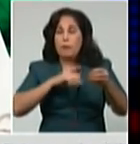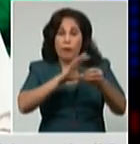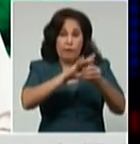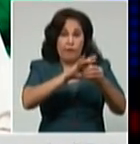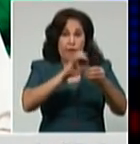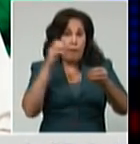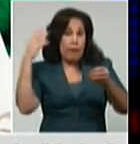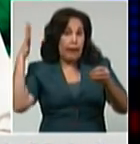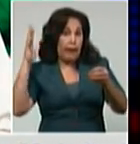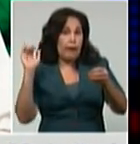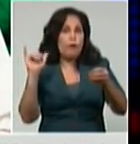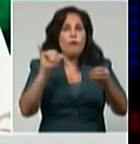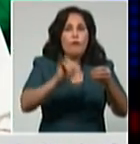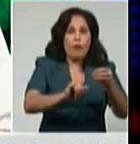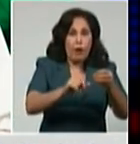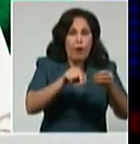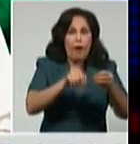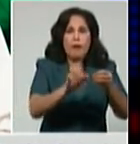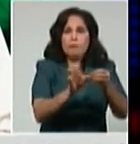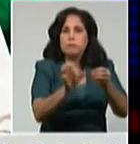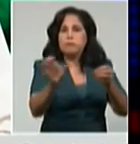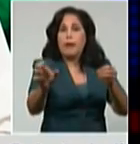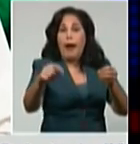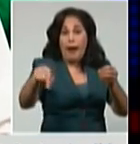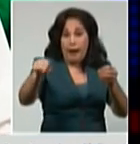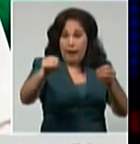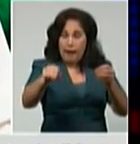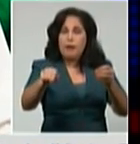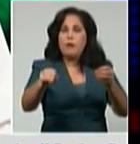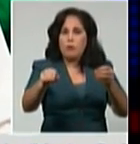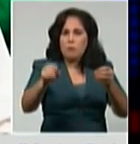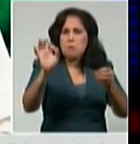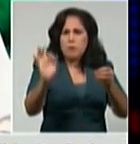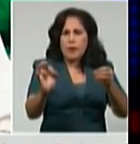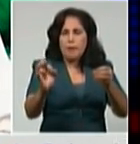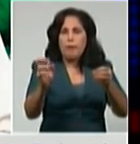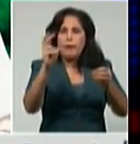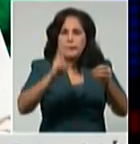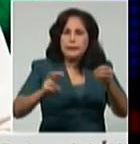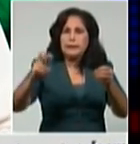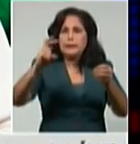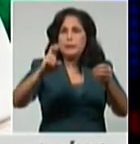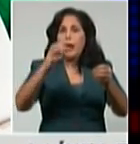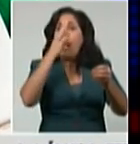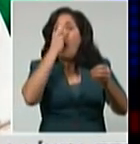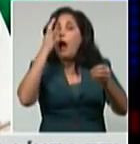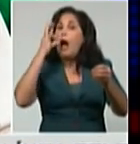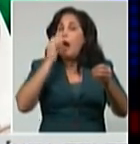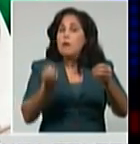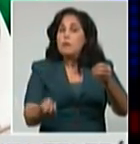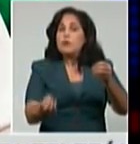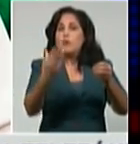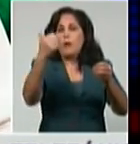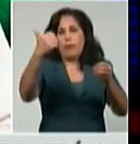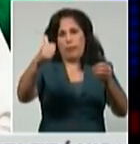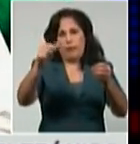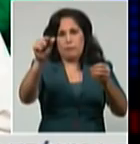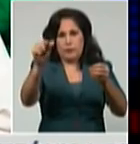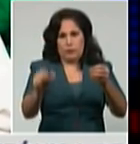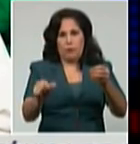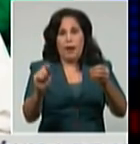población domina el término, son personas que han llegado recientemente del exterior, se han aislado como